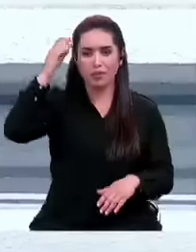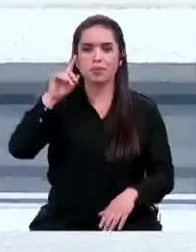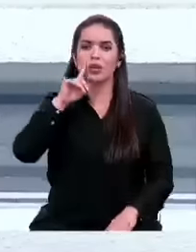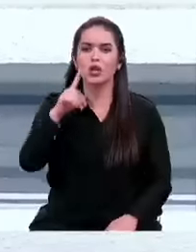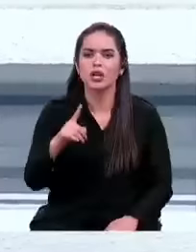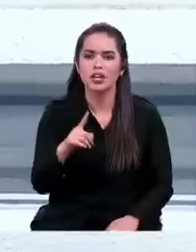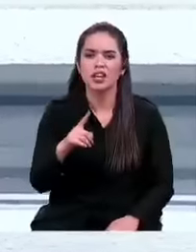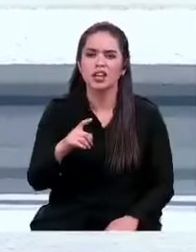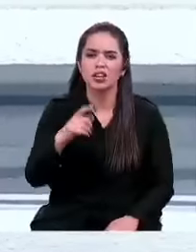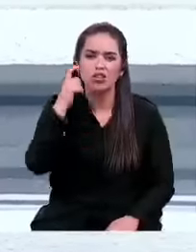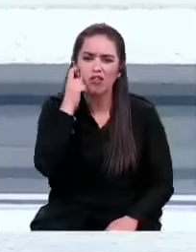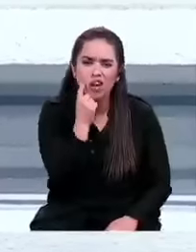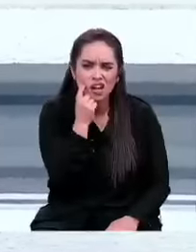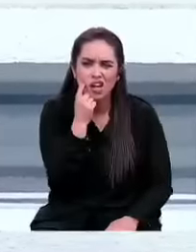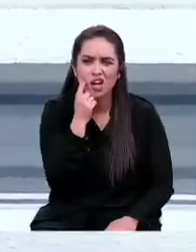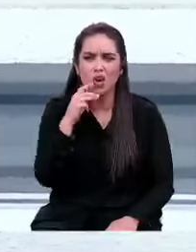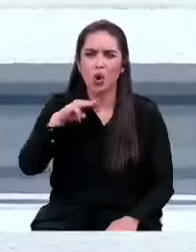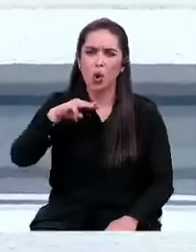Conserje?